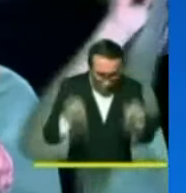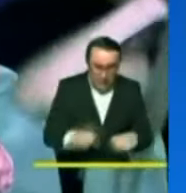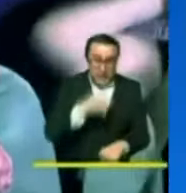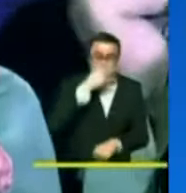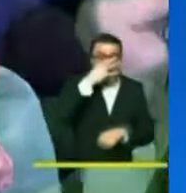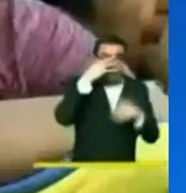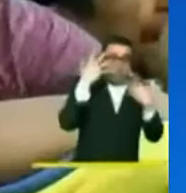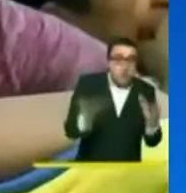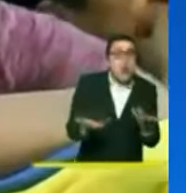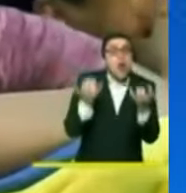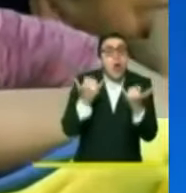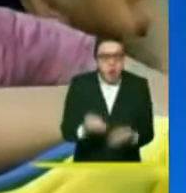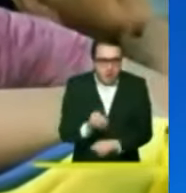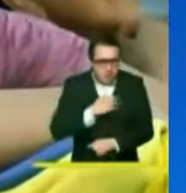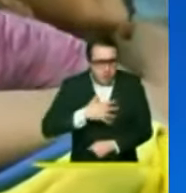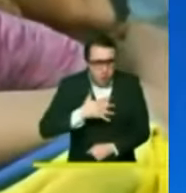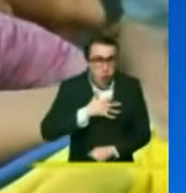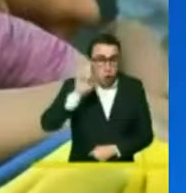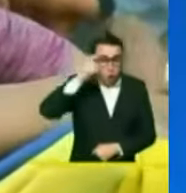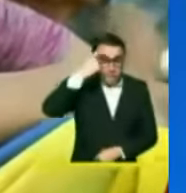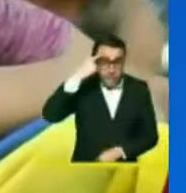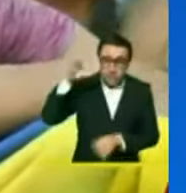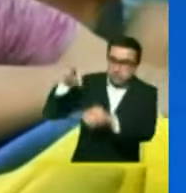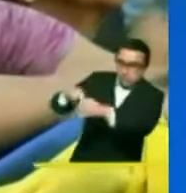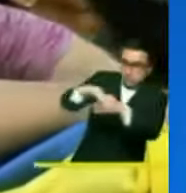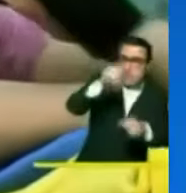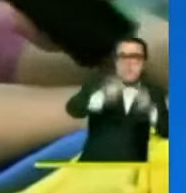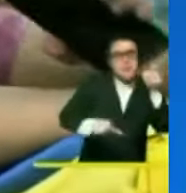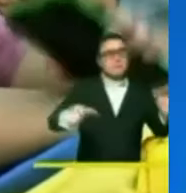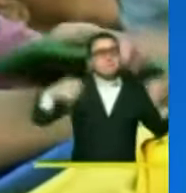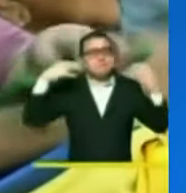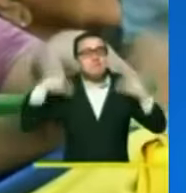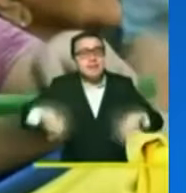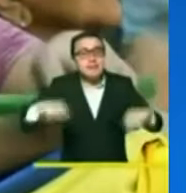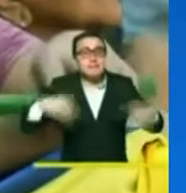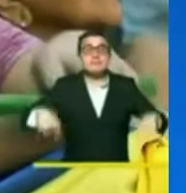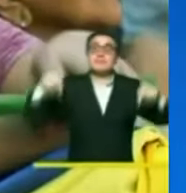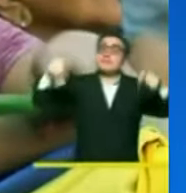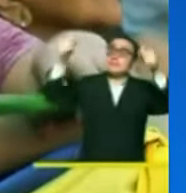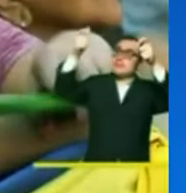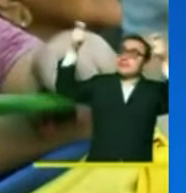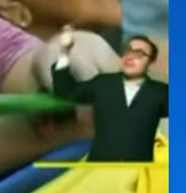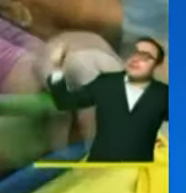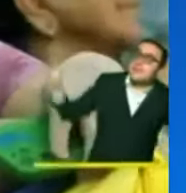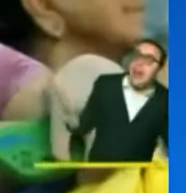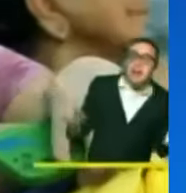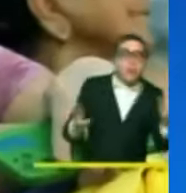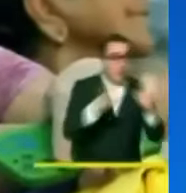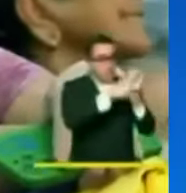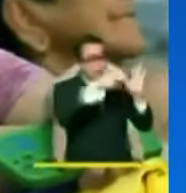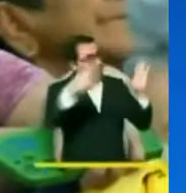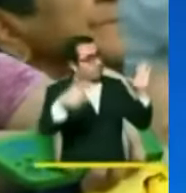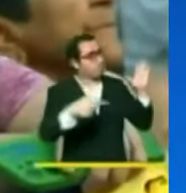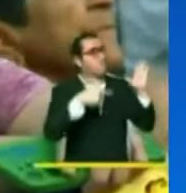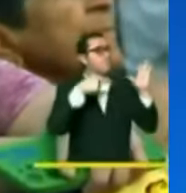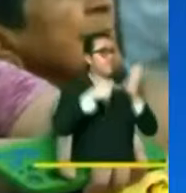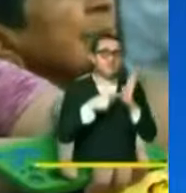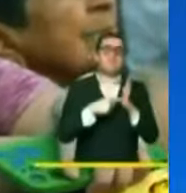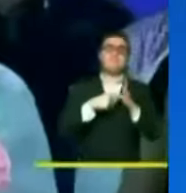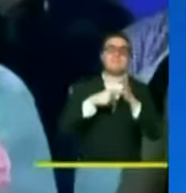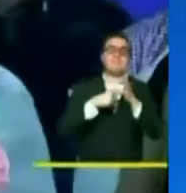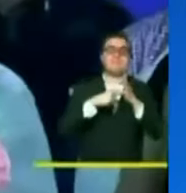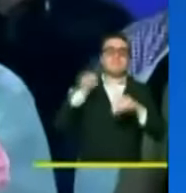tiene que surtir un proceso de revisión ante la Corte constitucional Y en este momento simplemente lo que hace es